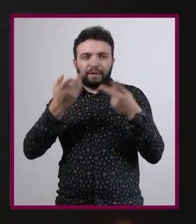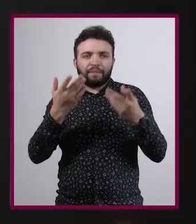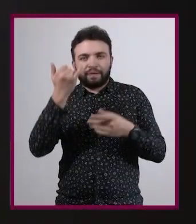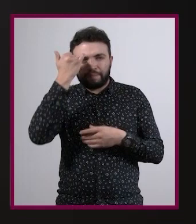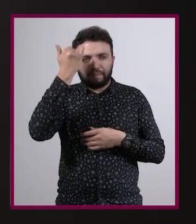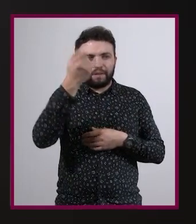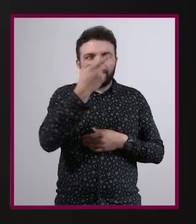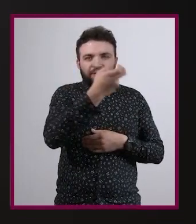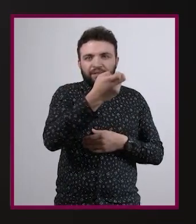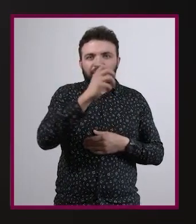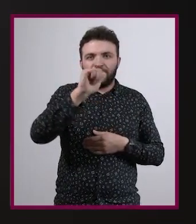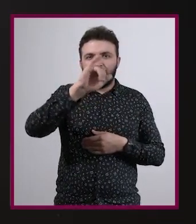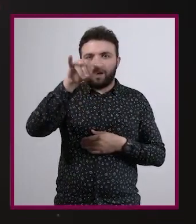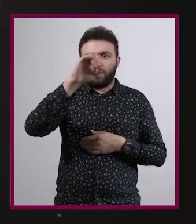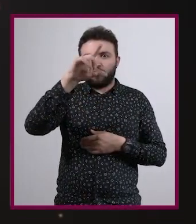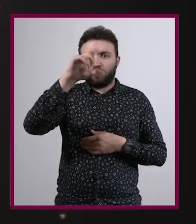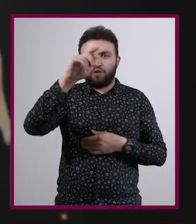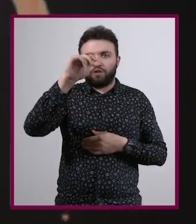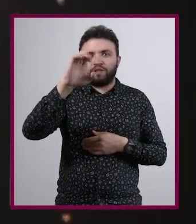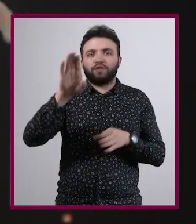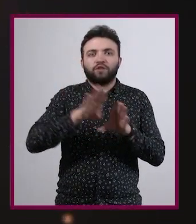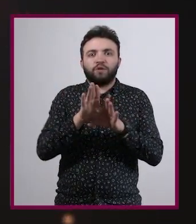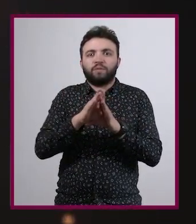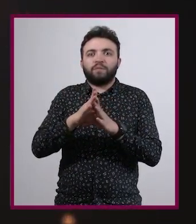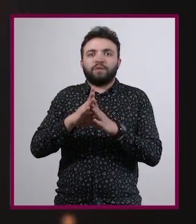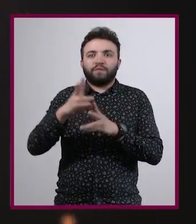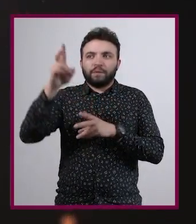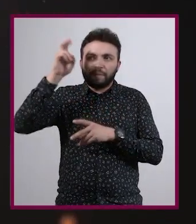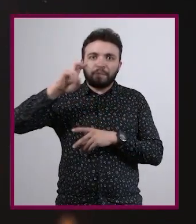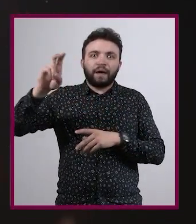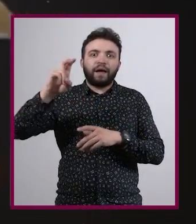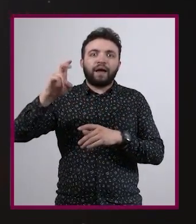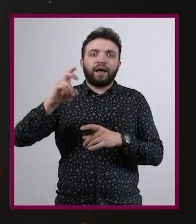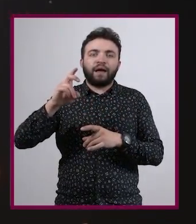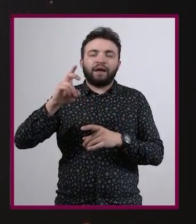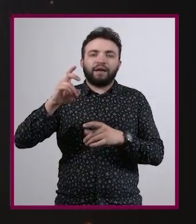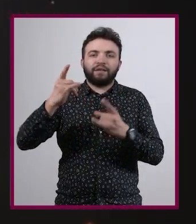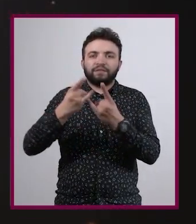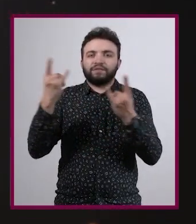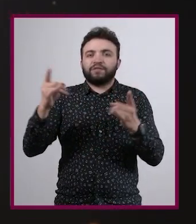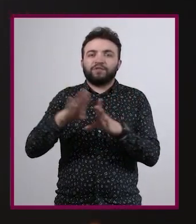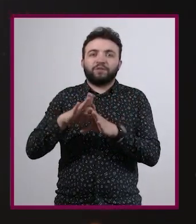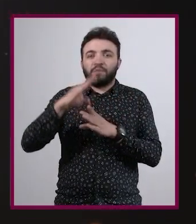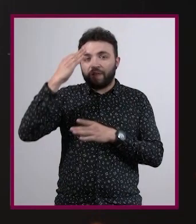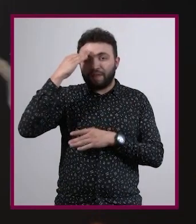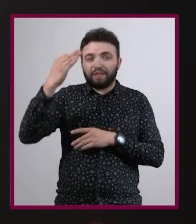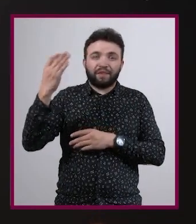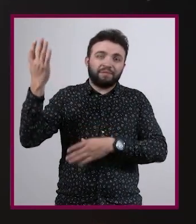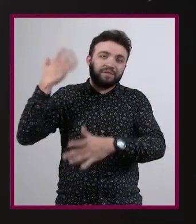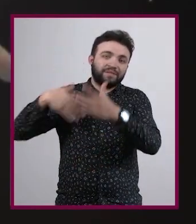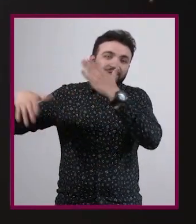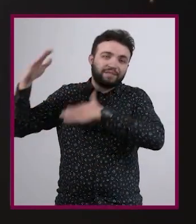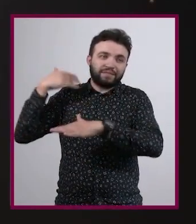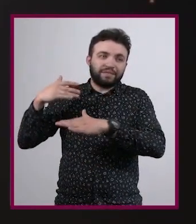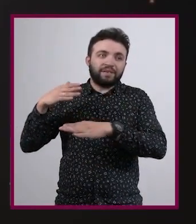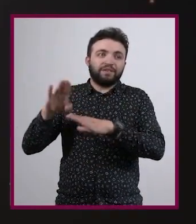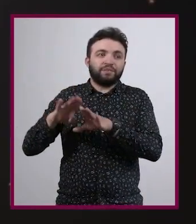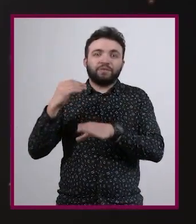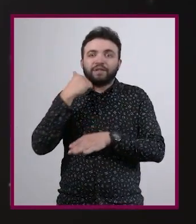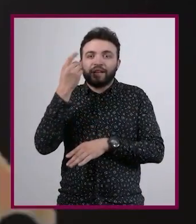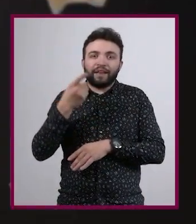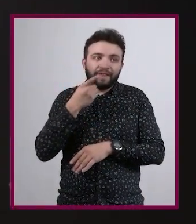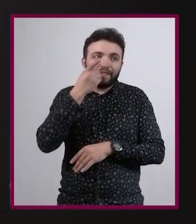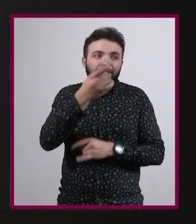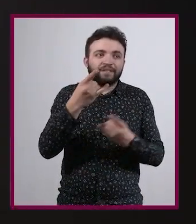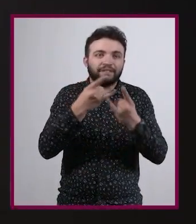ajolote es un viajero en el tiempo y que tiene muchas cosas que decir en cuanto a